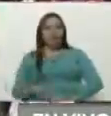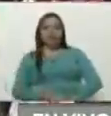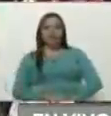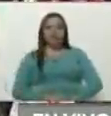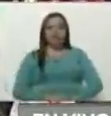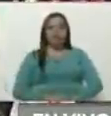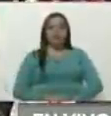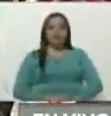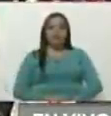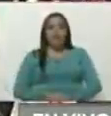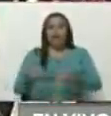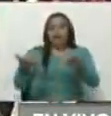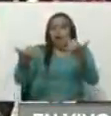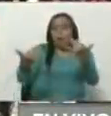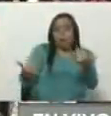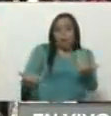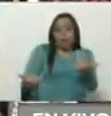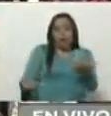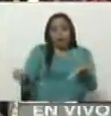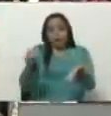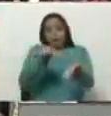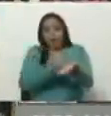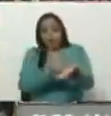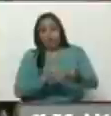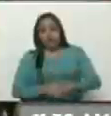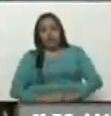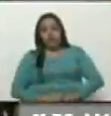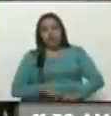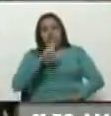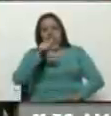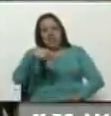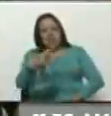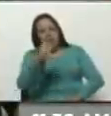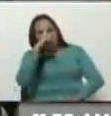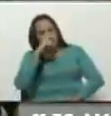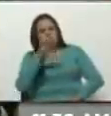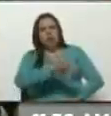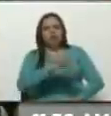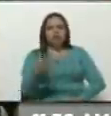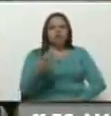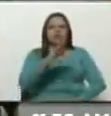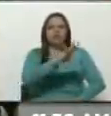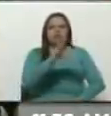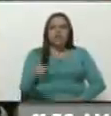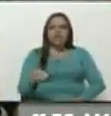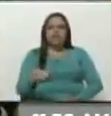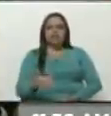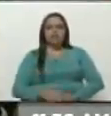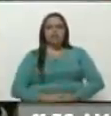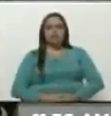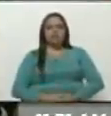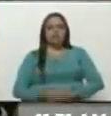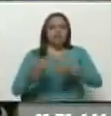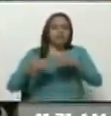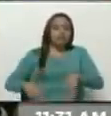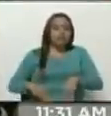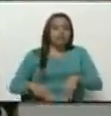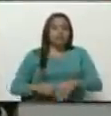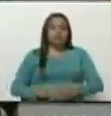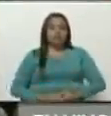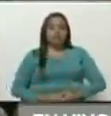Apenas ahora, imagínense, van no sé cuántos años, ya como 30 años de la caída de la Unión Soviética, apenas ahora que